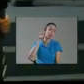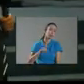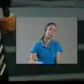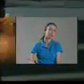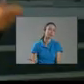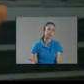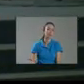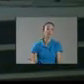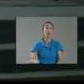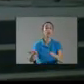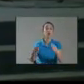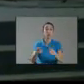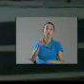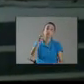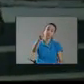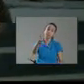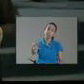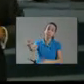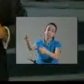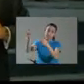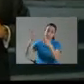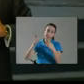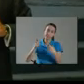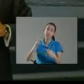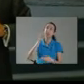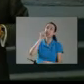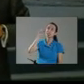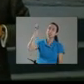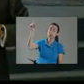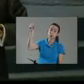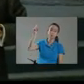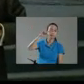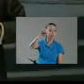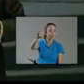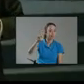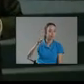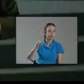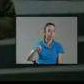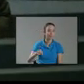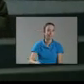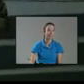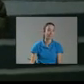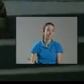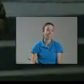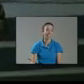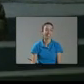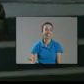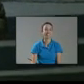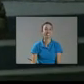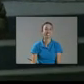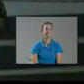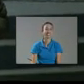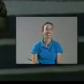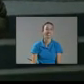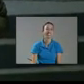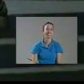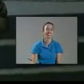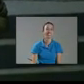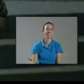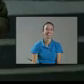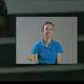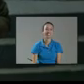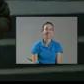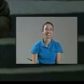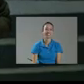dar. Y Dios me metió junto a mi esposa. Y le dije, mamita, Dios me